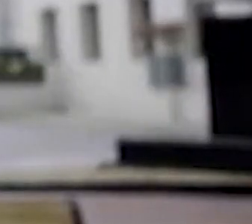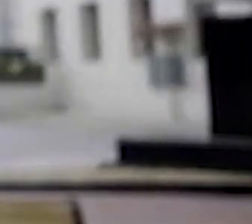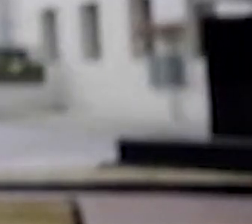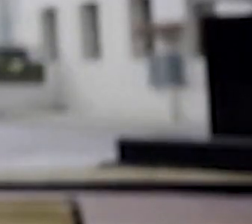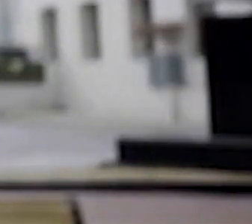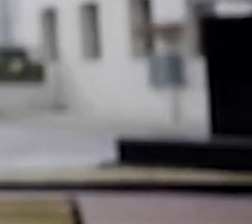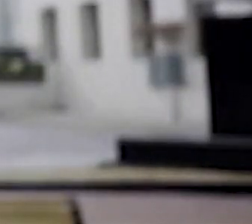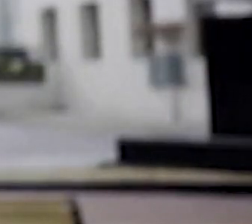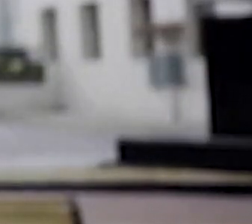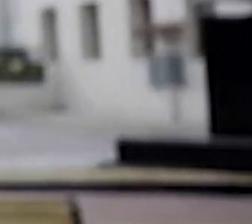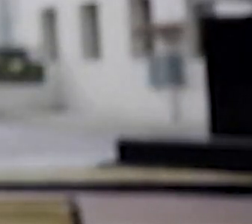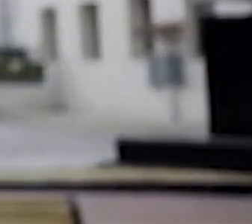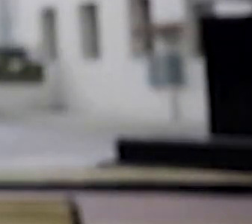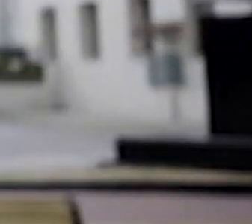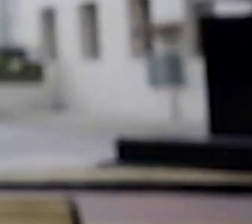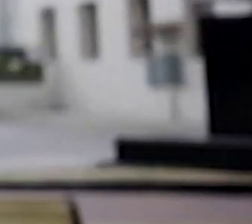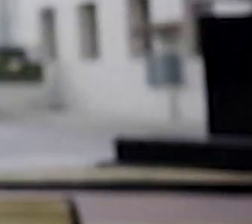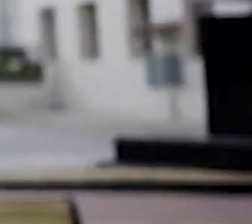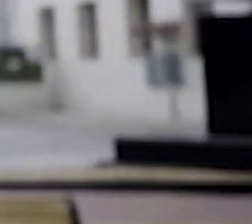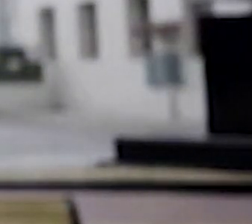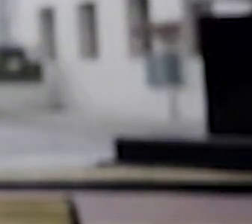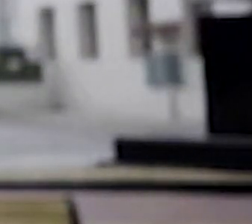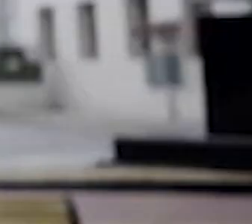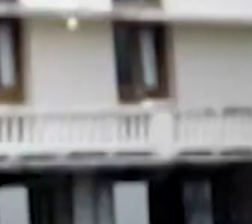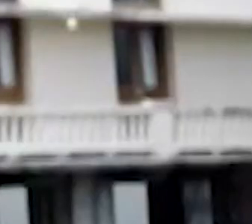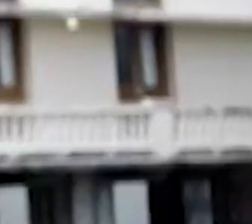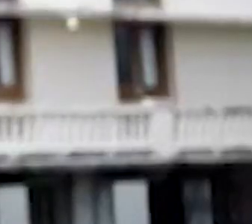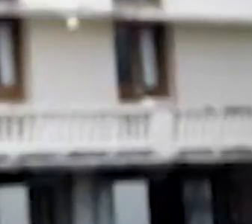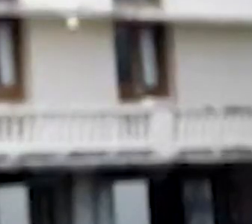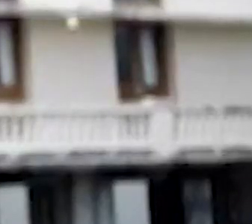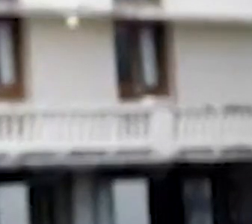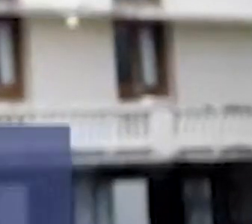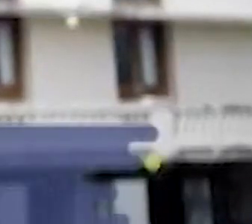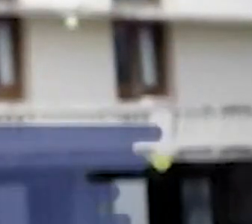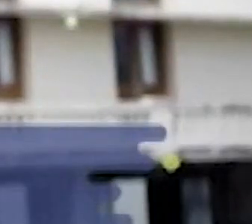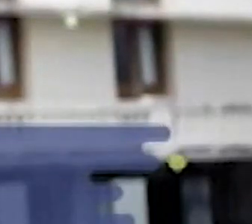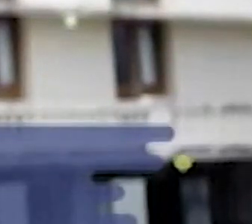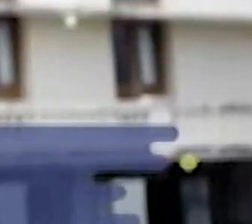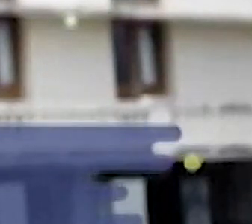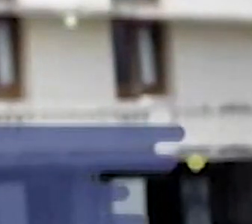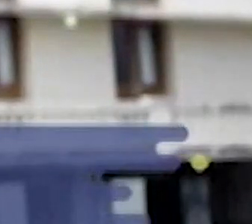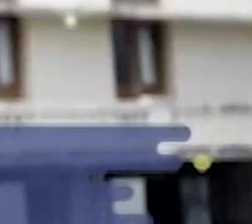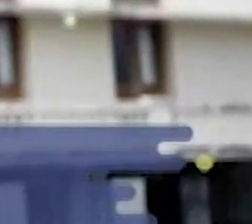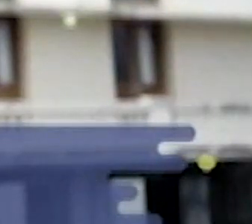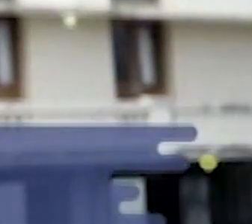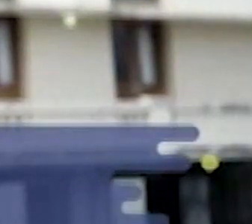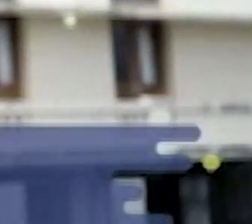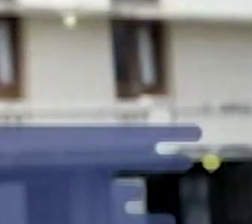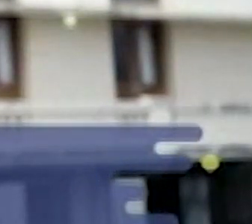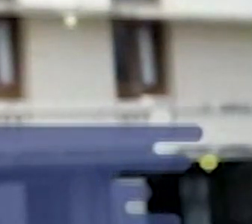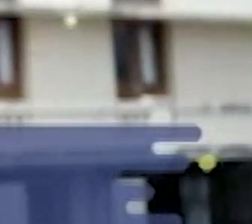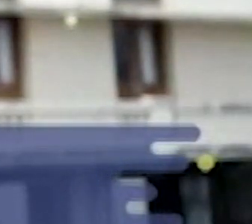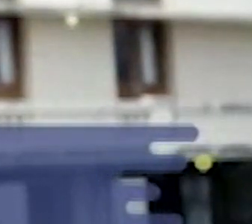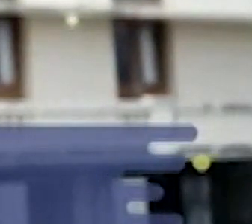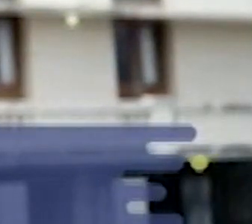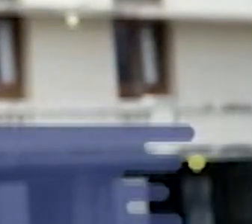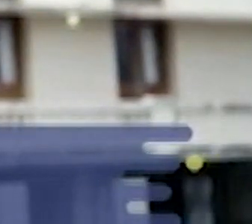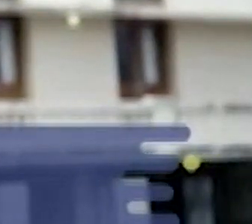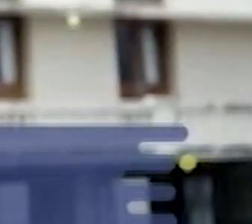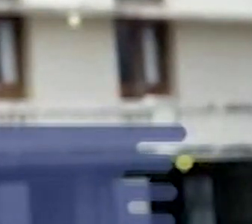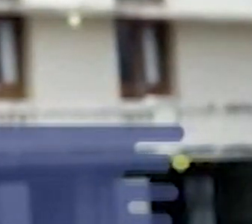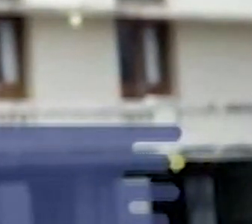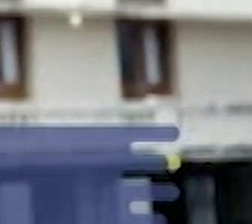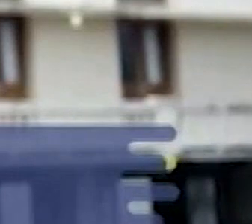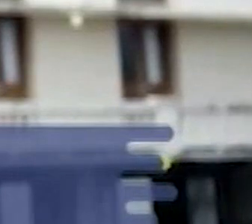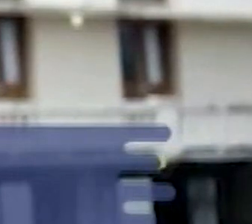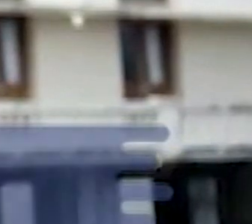Pituca Ortega es una cineasta que se obsesionó por contar historias de su país, pero que no se conformó ahí. Soñó y